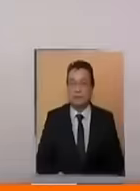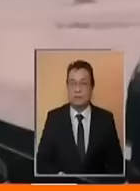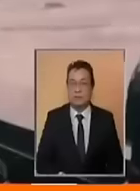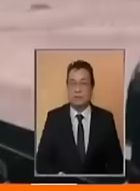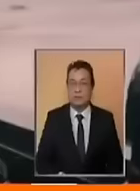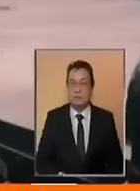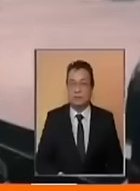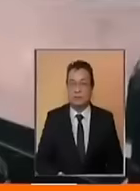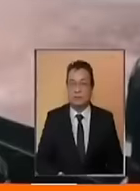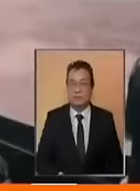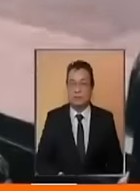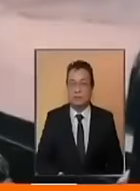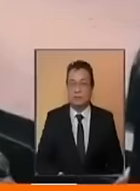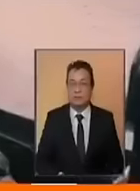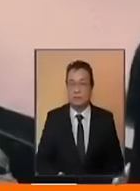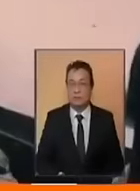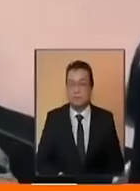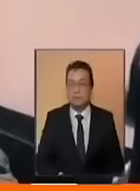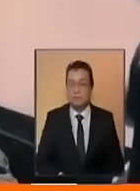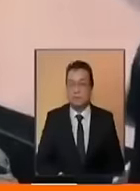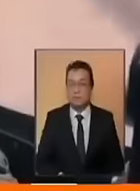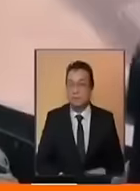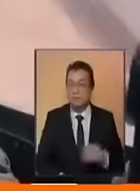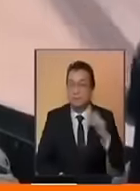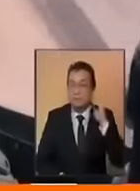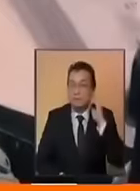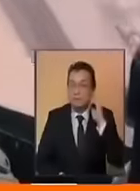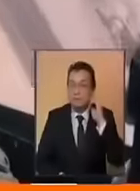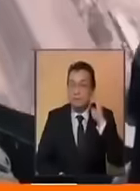razón. Tiene razón.